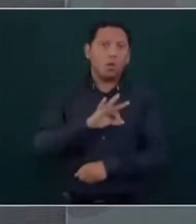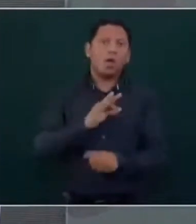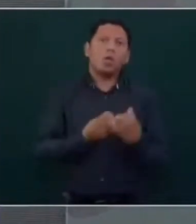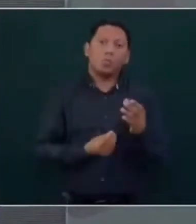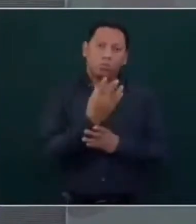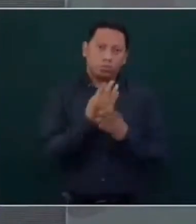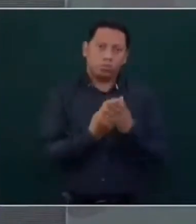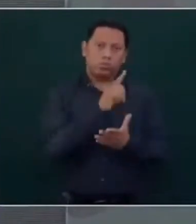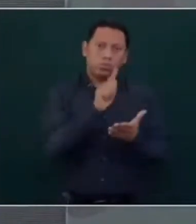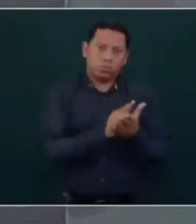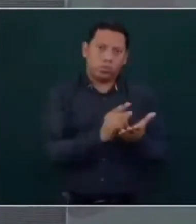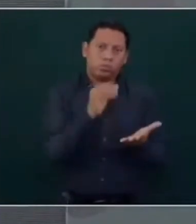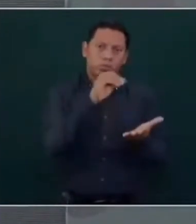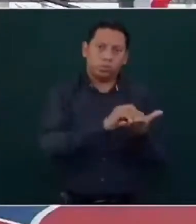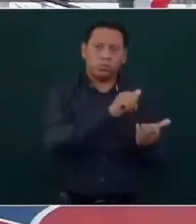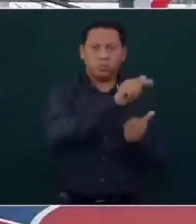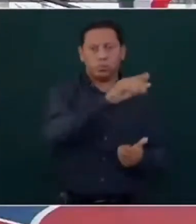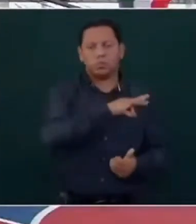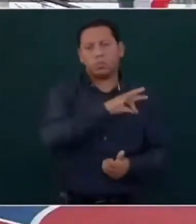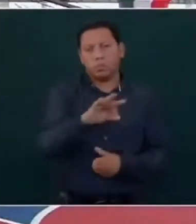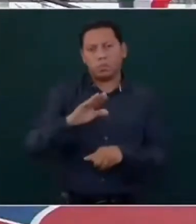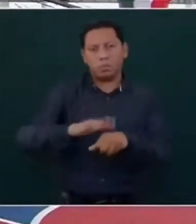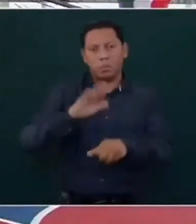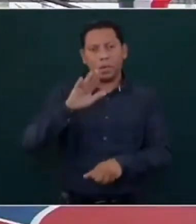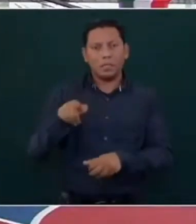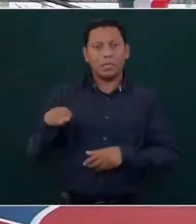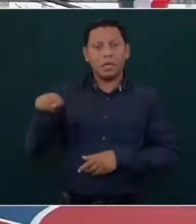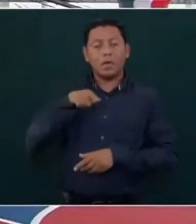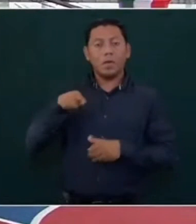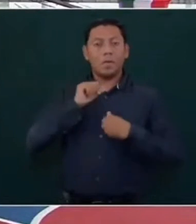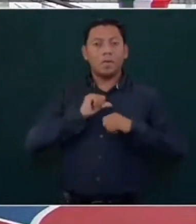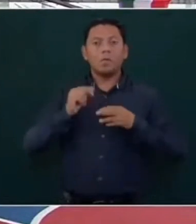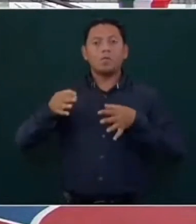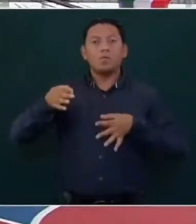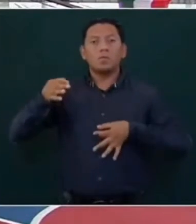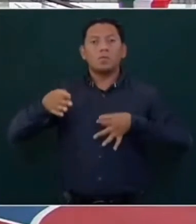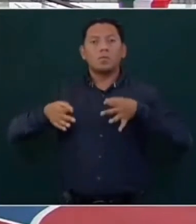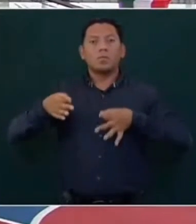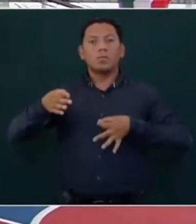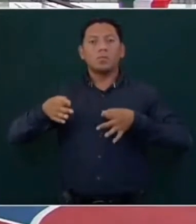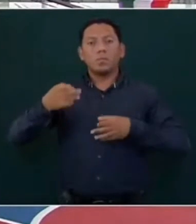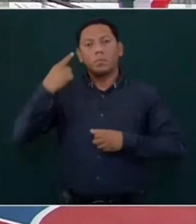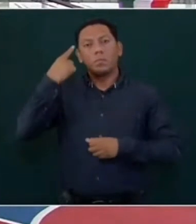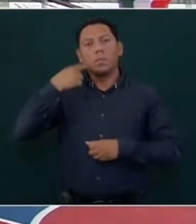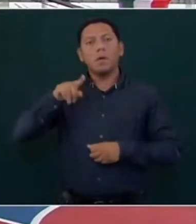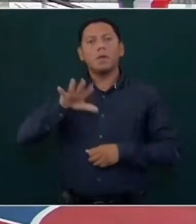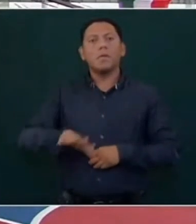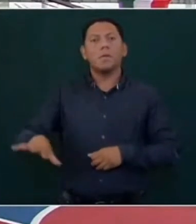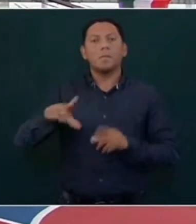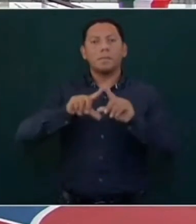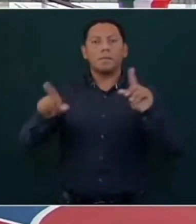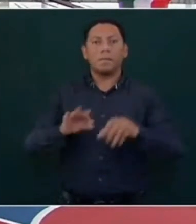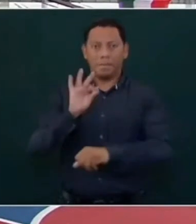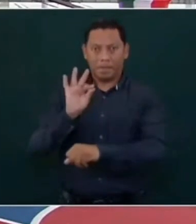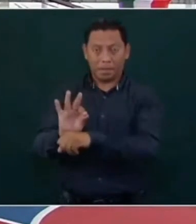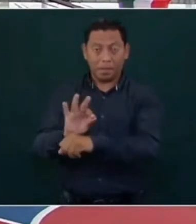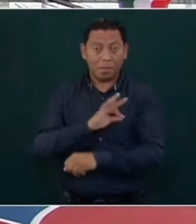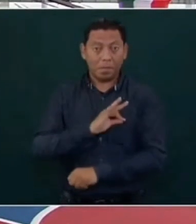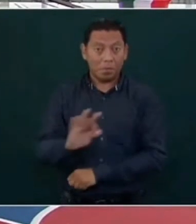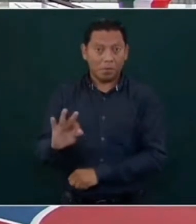otros en beneficio del pueblo, que se legisle en favor del pueblo.